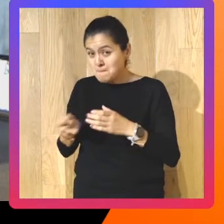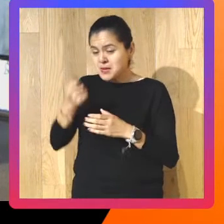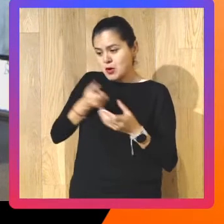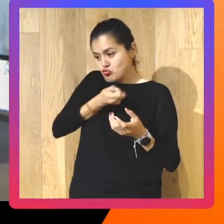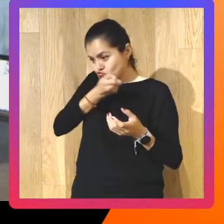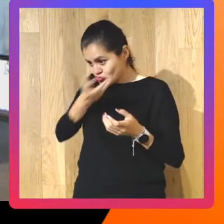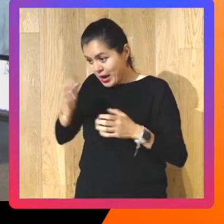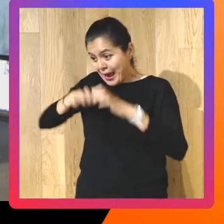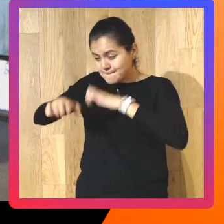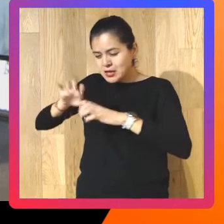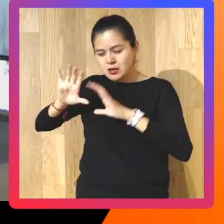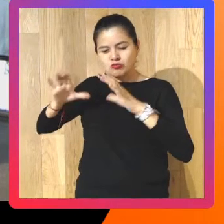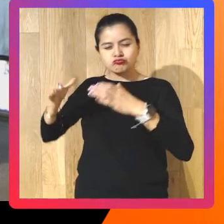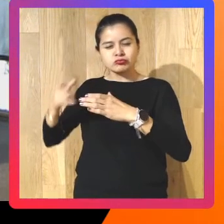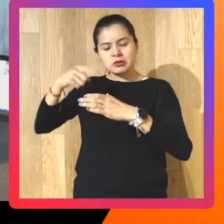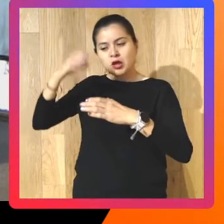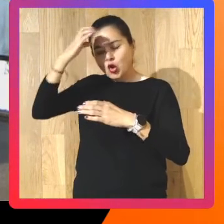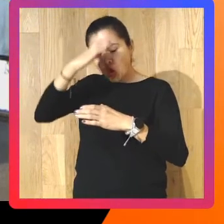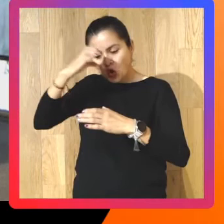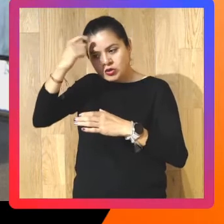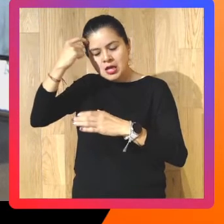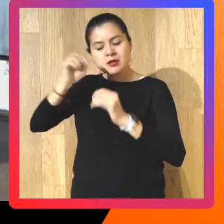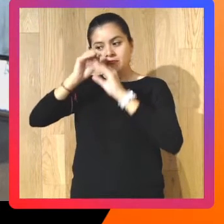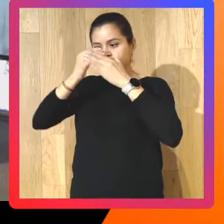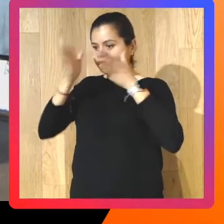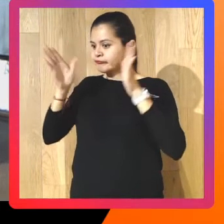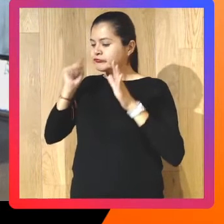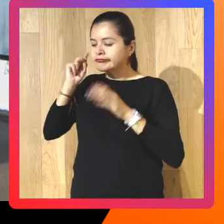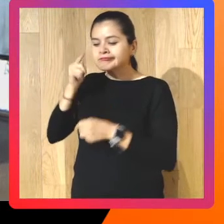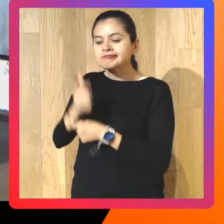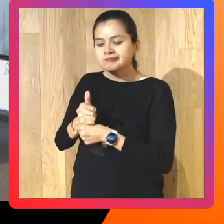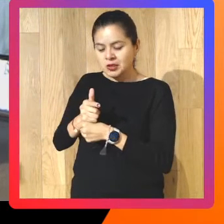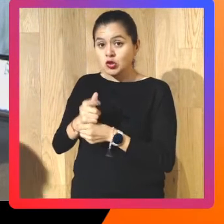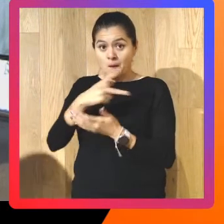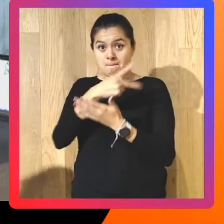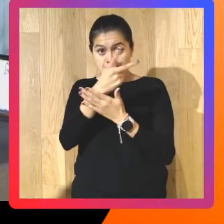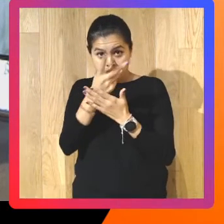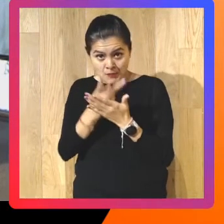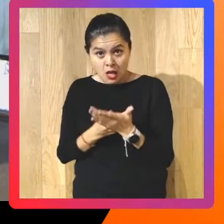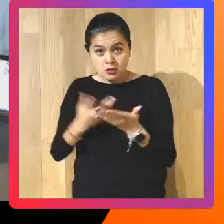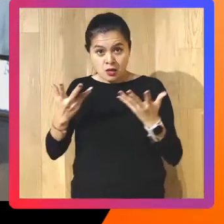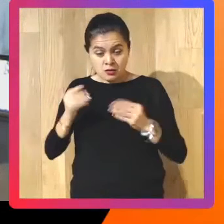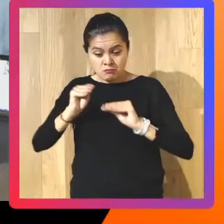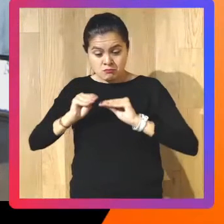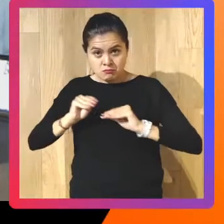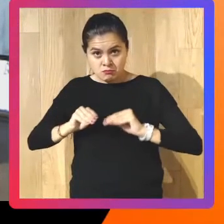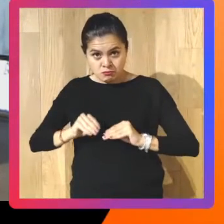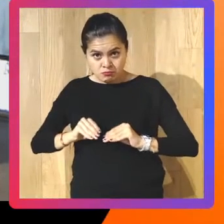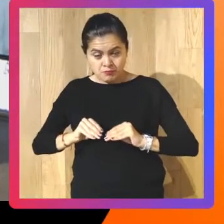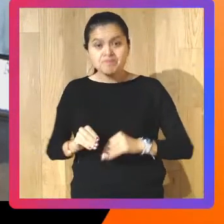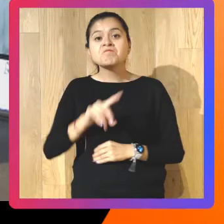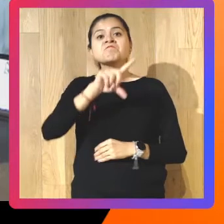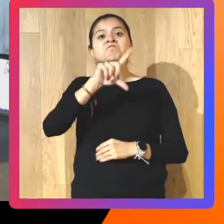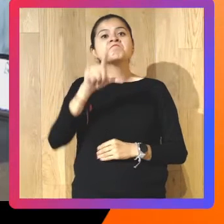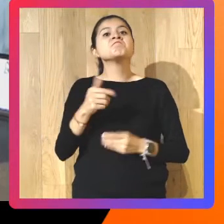los 40,000 integrantes de Coparmex, dueños de empresas, hacer un plan y luego, ya